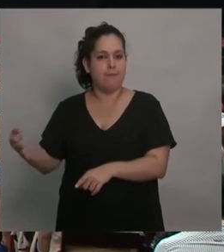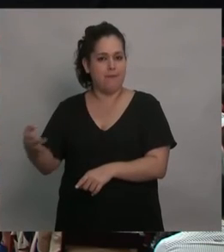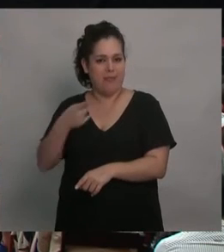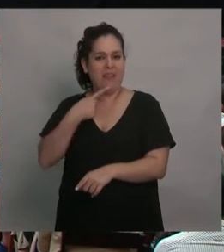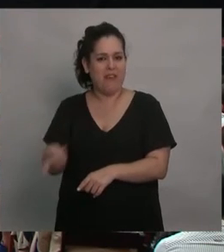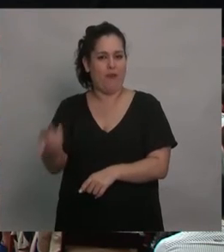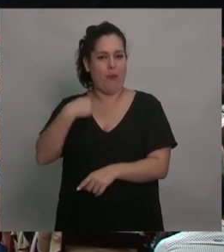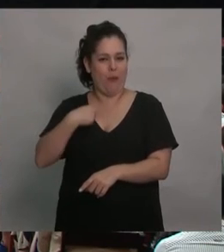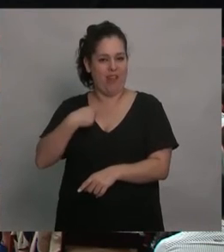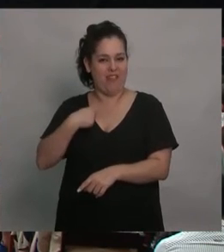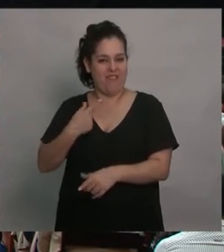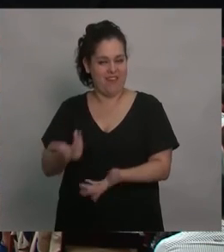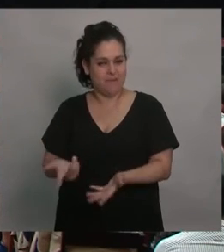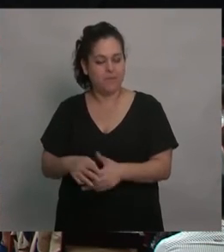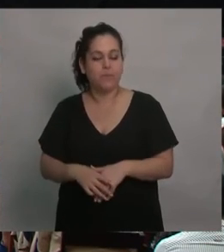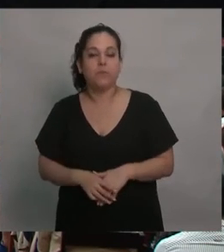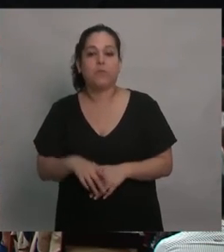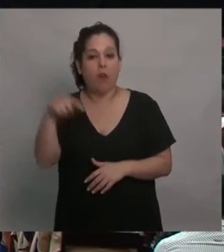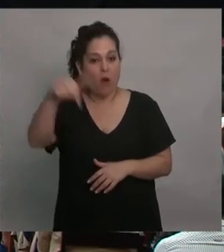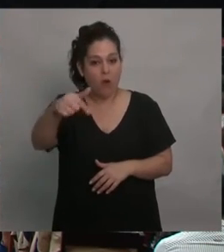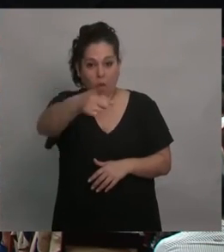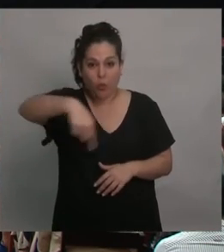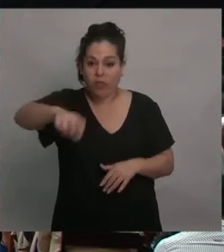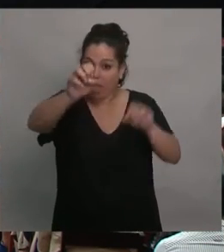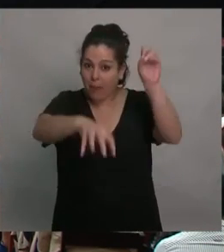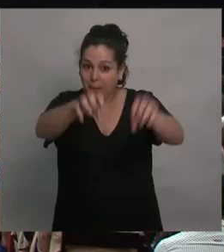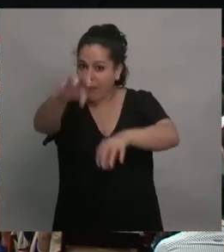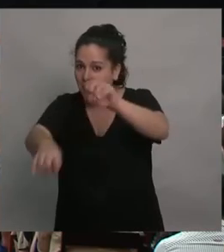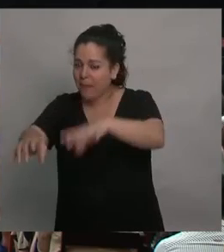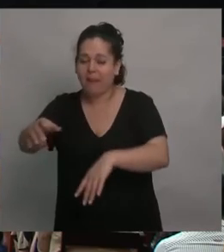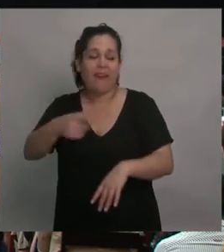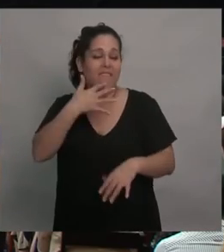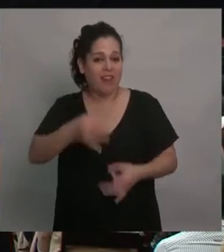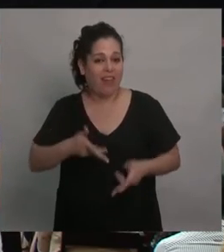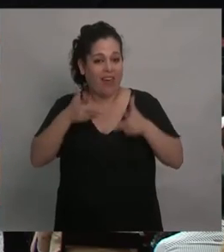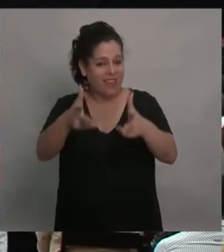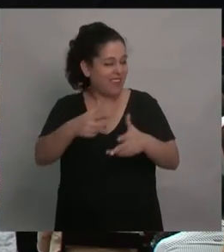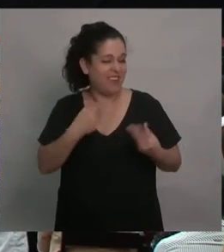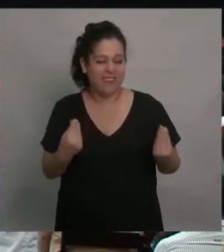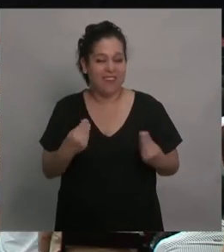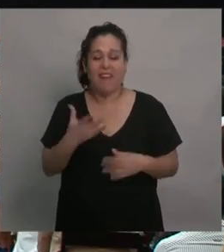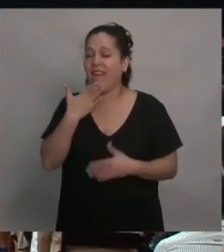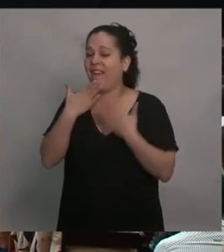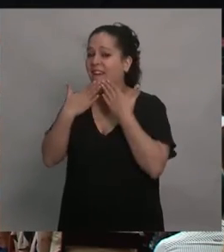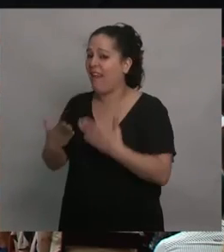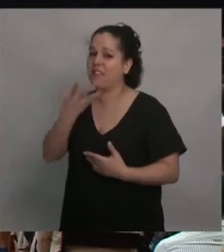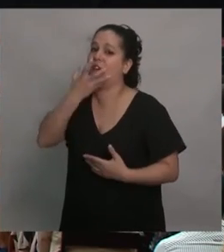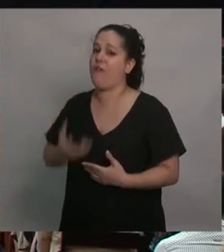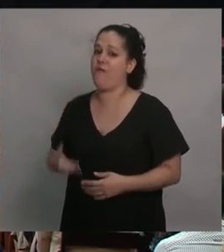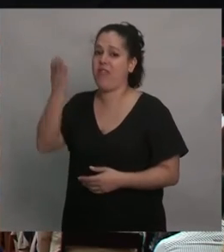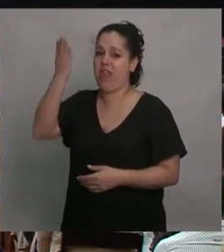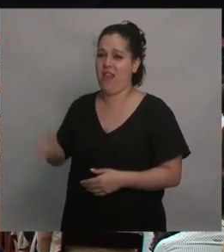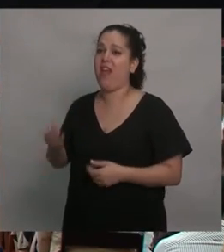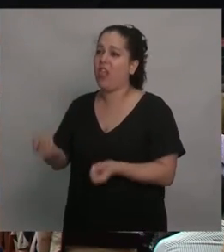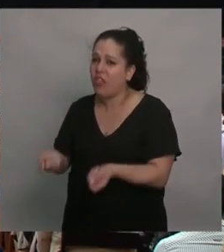hoy, con la compañía de todos ustedes, quiero agradecerle a Fidel, ese gran hombre que nos trajo a nosotros a la